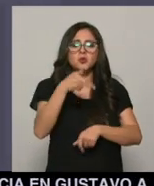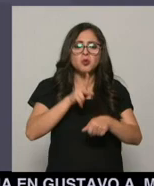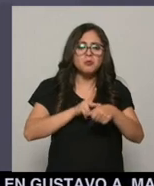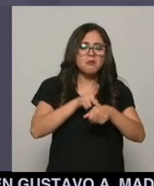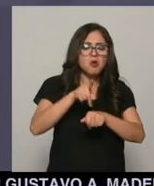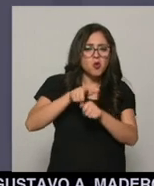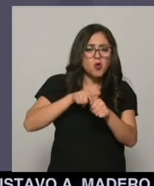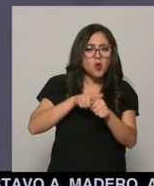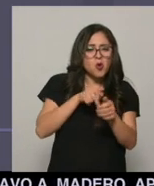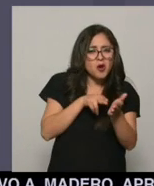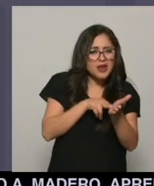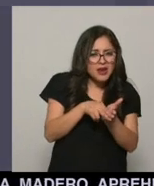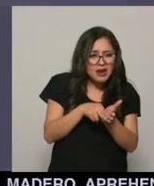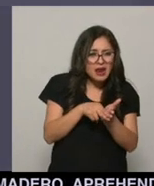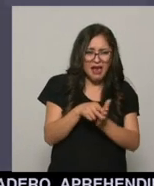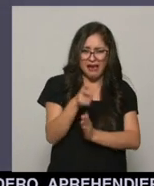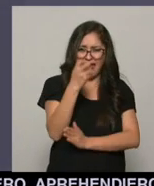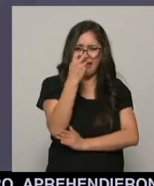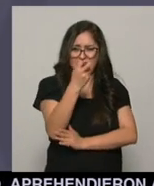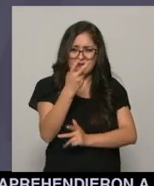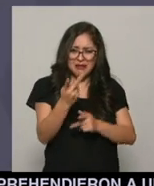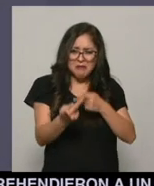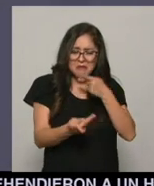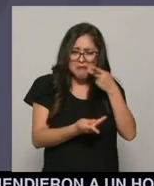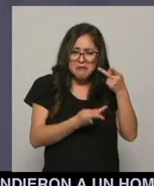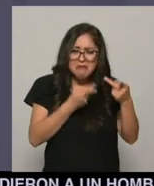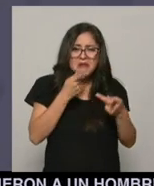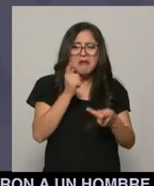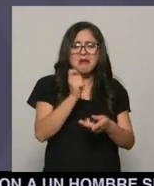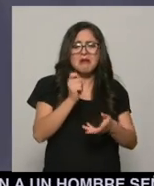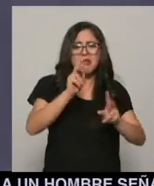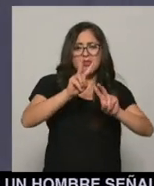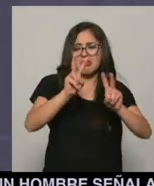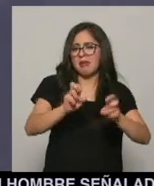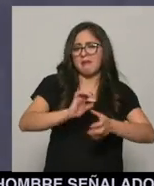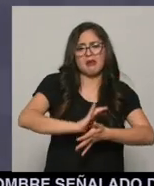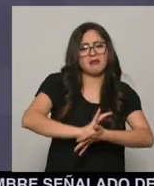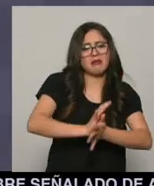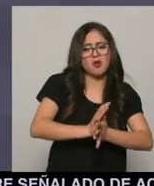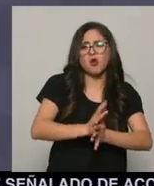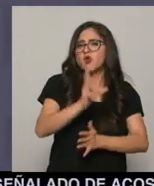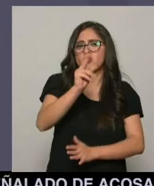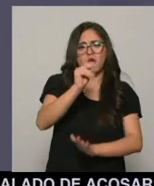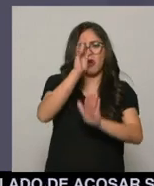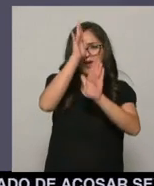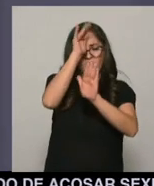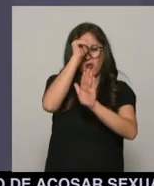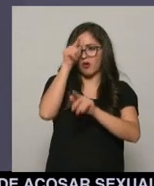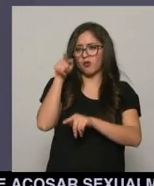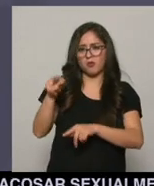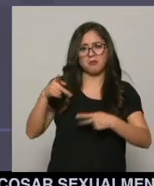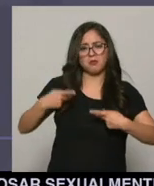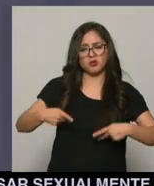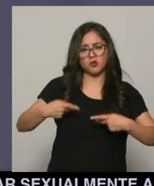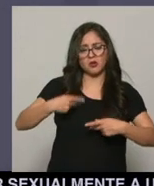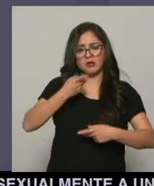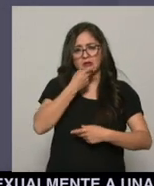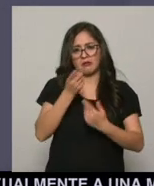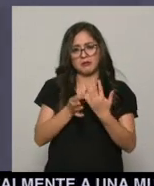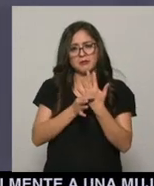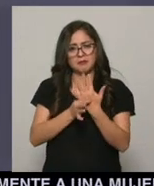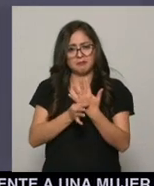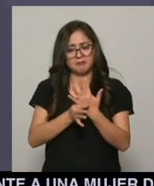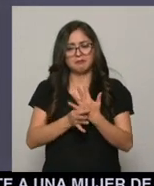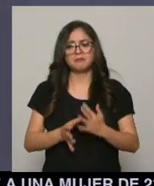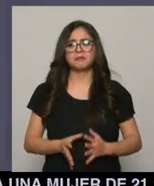es donde hay un discurso verdaderamente discriminatorio. Así es de que difiero de lo que ha dicho el compañero. Yo te quiero comentar